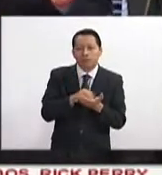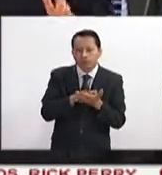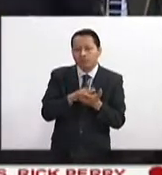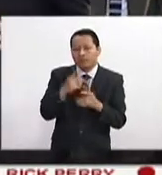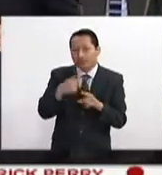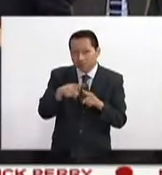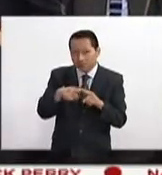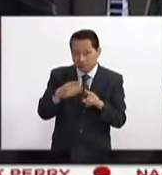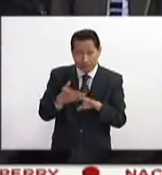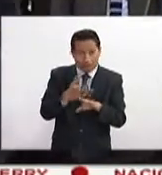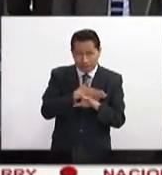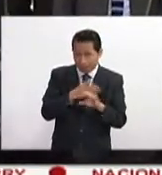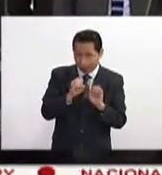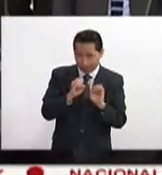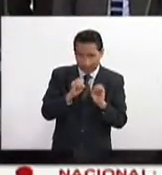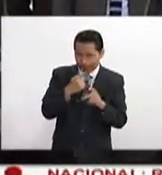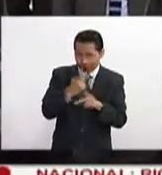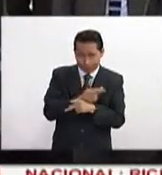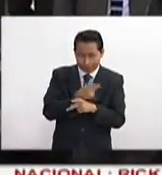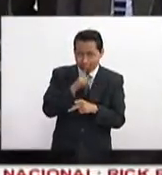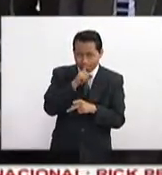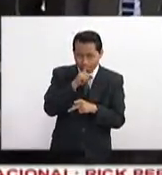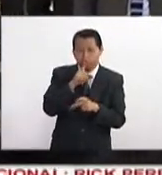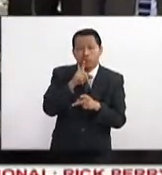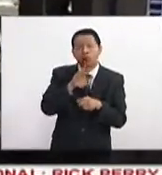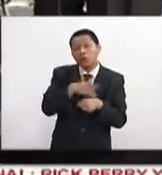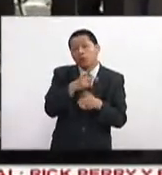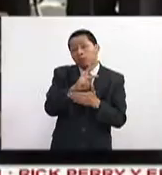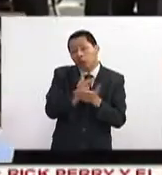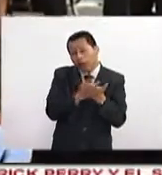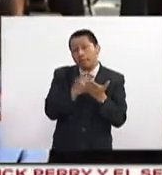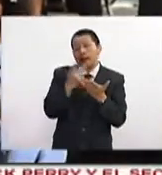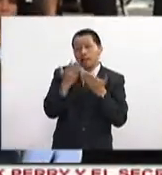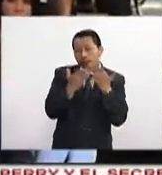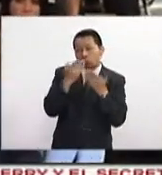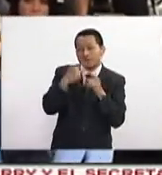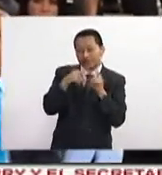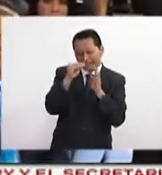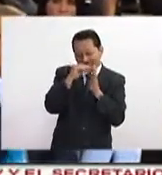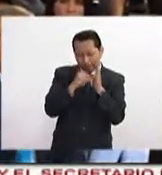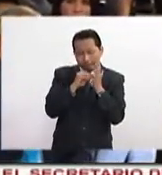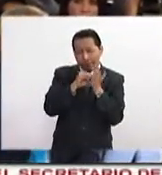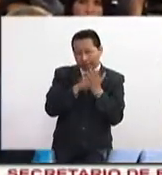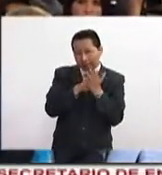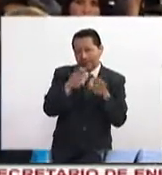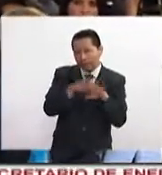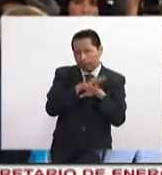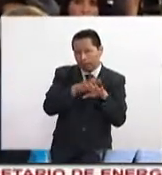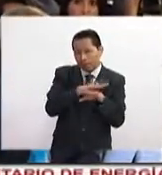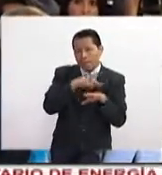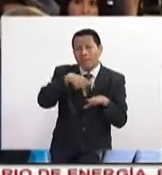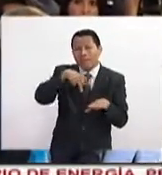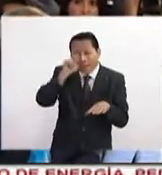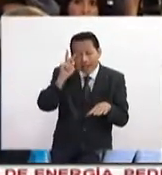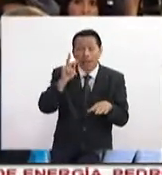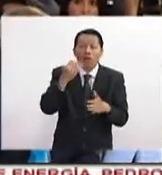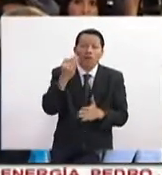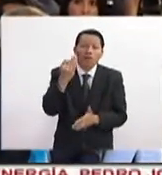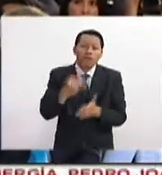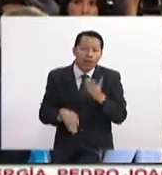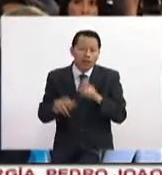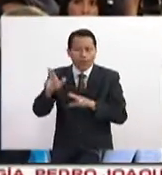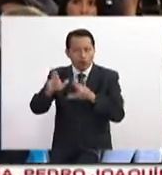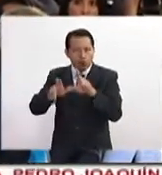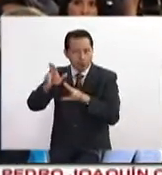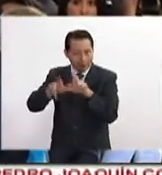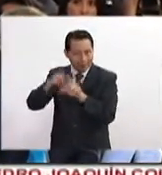pero nunca había pasado. Se hacían cambios en los planes y programas de estudio de los niños y no se hacían cambios al mismo tiempo en las